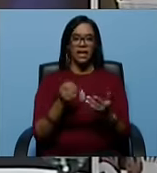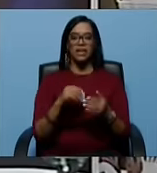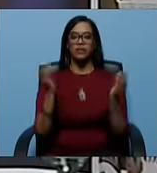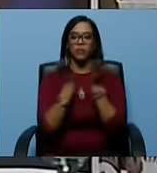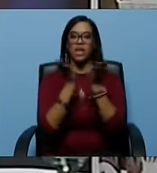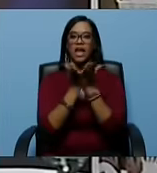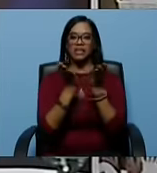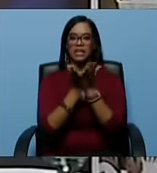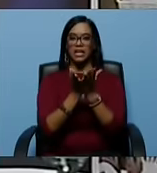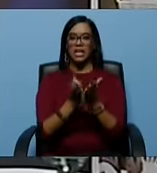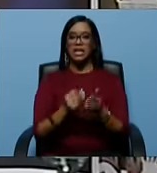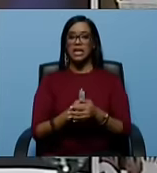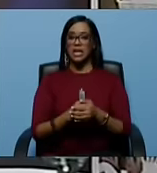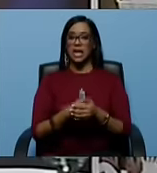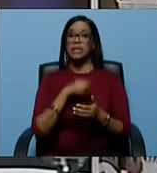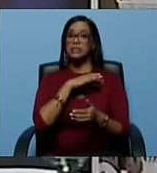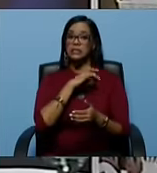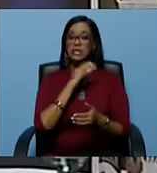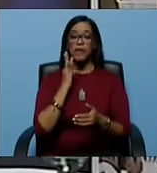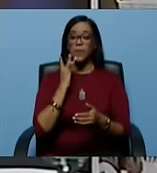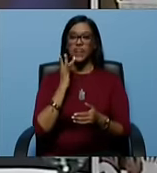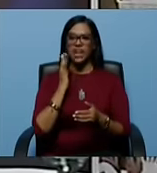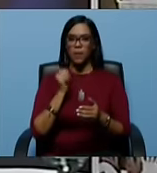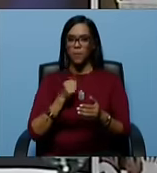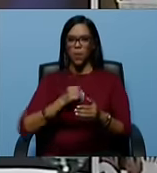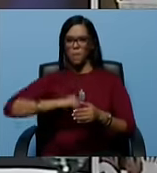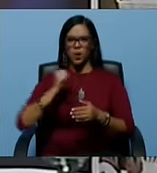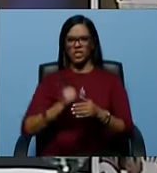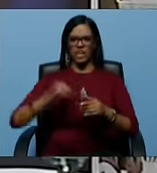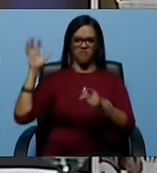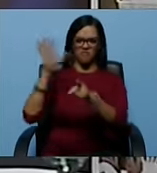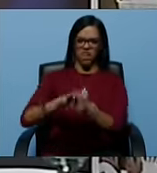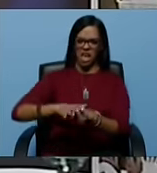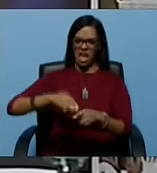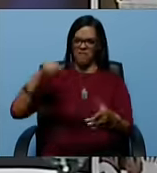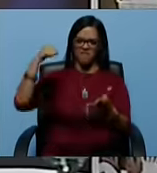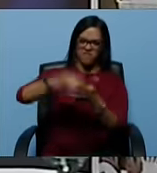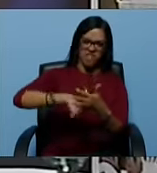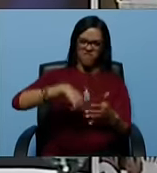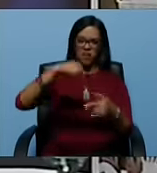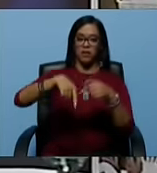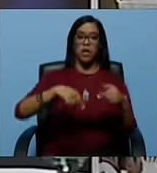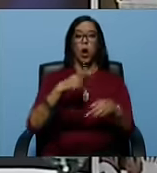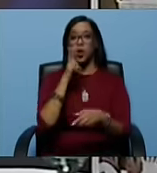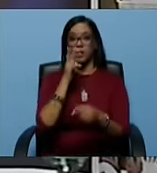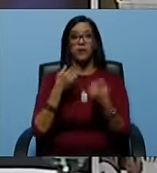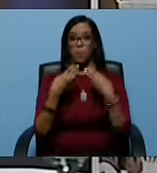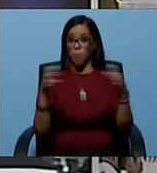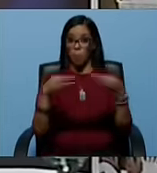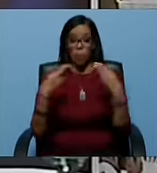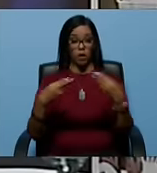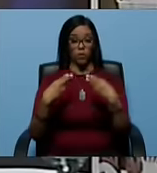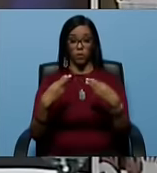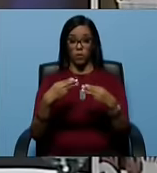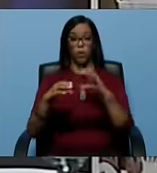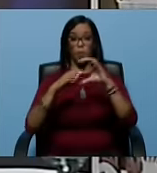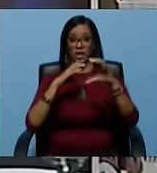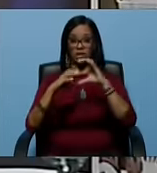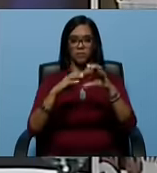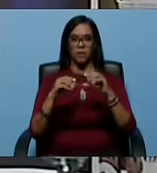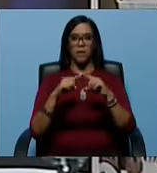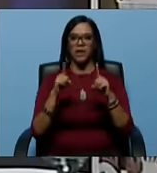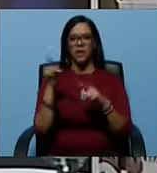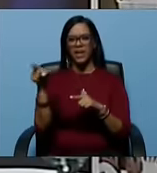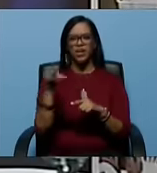inmediatamente le meten los carabineros y atropellan a los muchachos, y es público, notorio y comunicacional. Pero ahí no pasa nada.